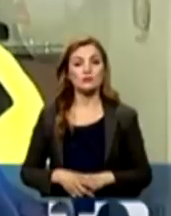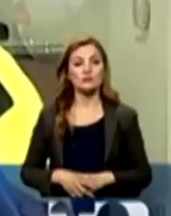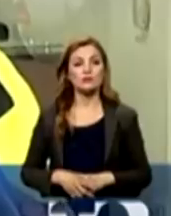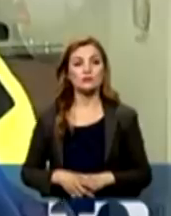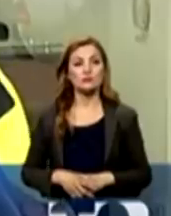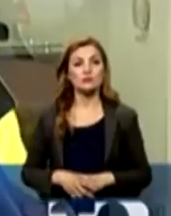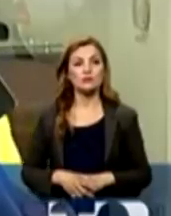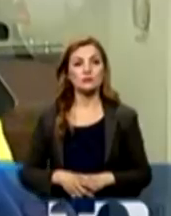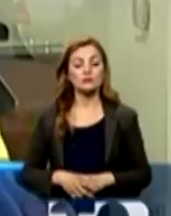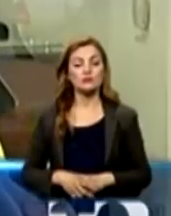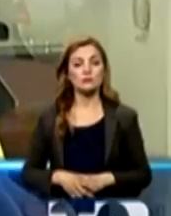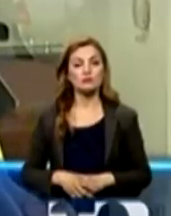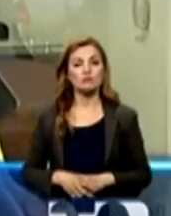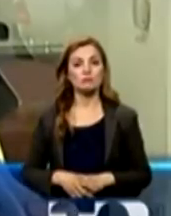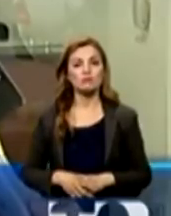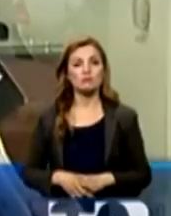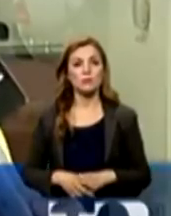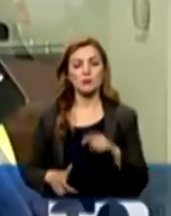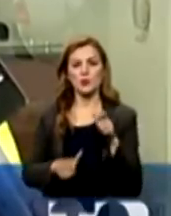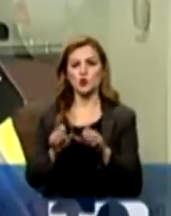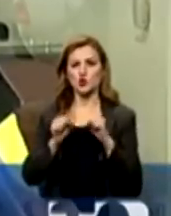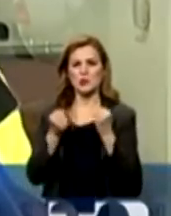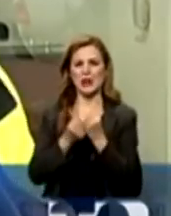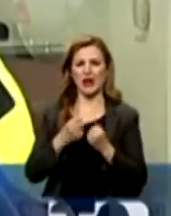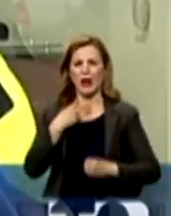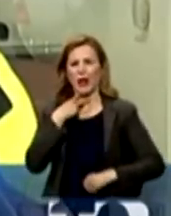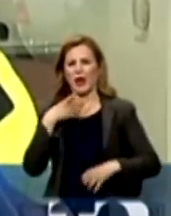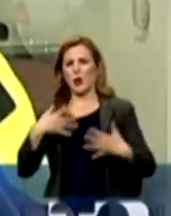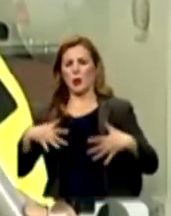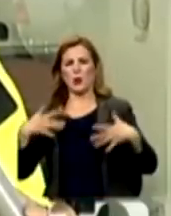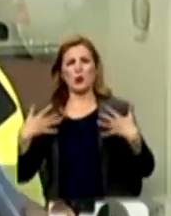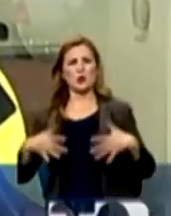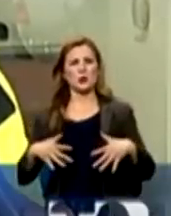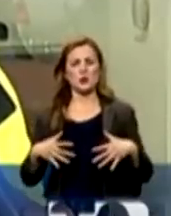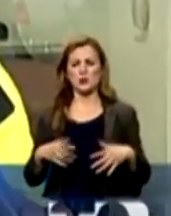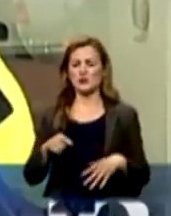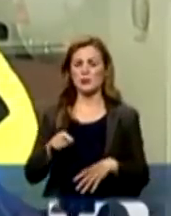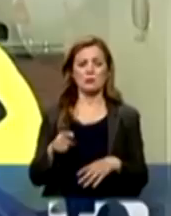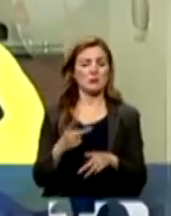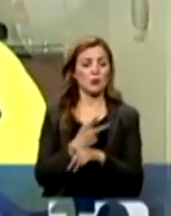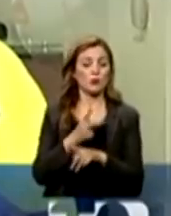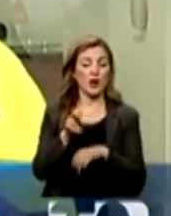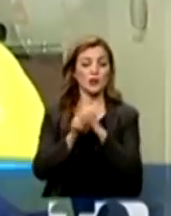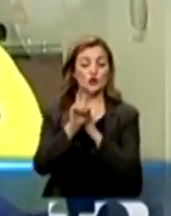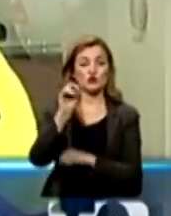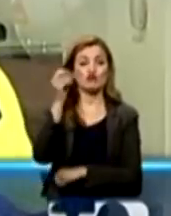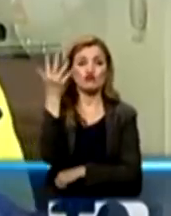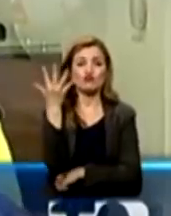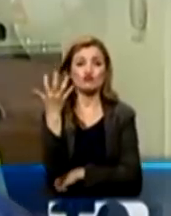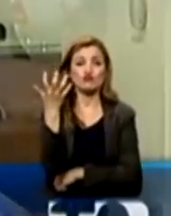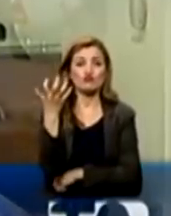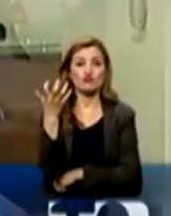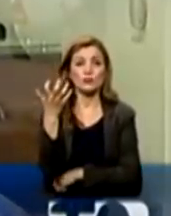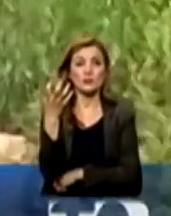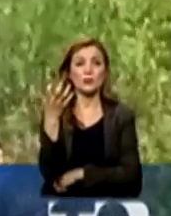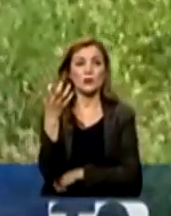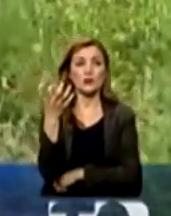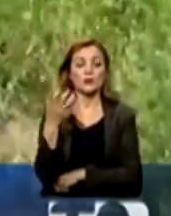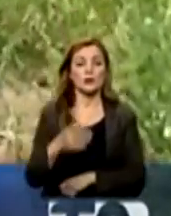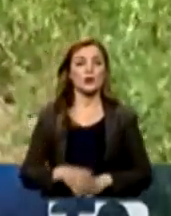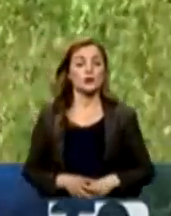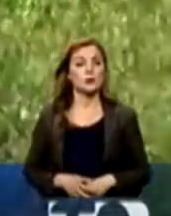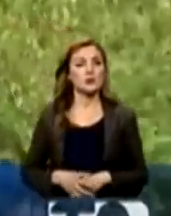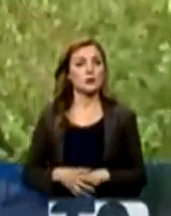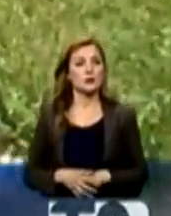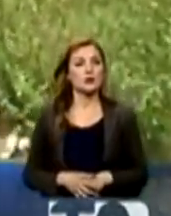conmoción que causó este hecho es algo que en su época, en el año 2015, paralizó al país. El bloque